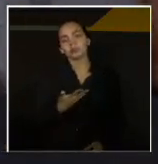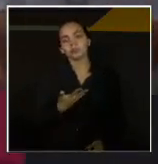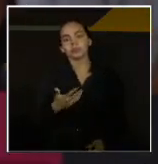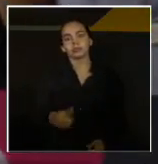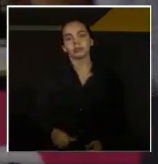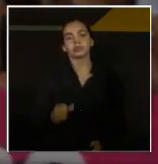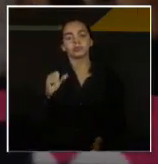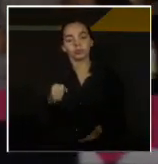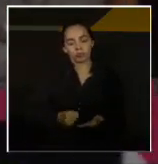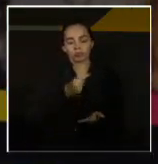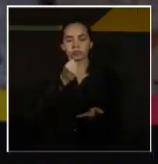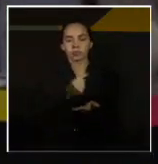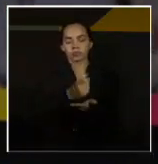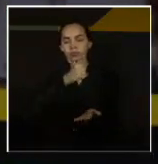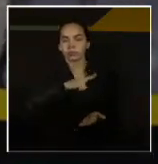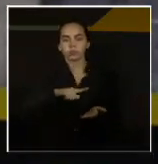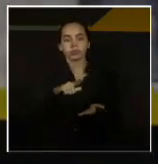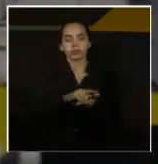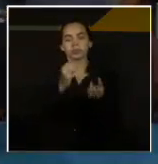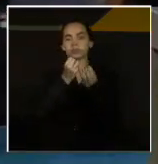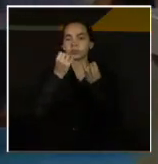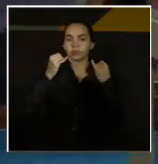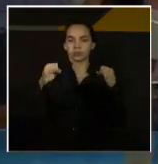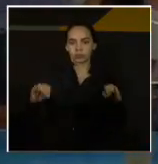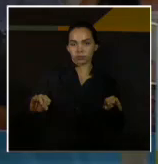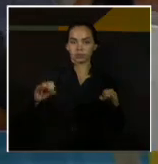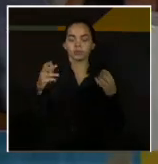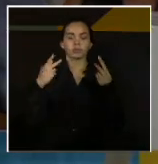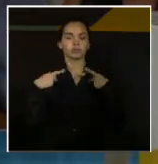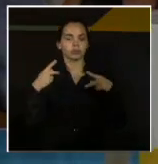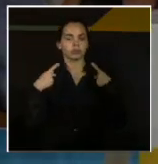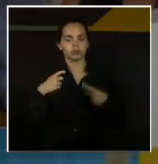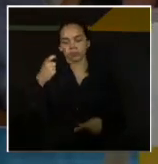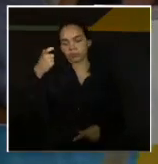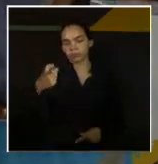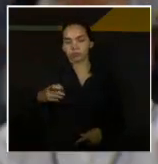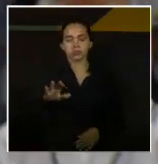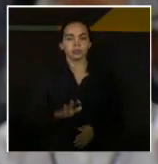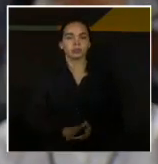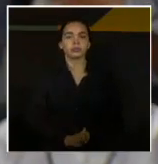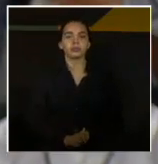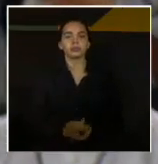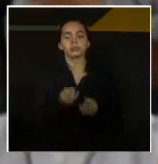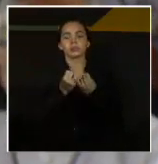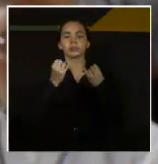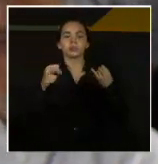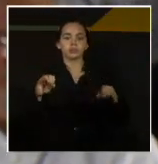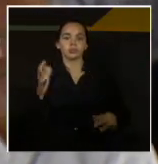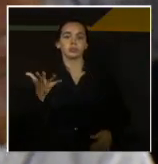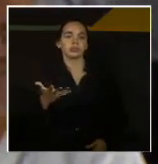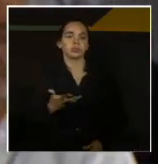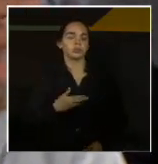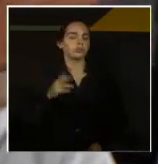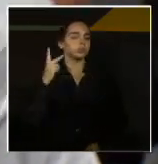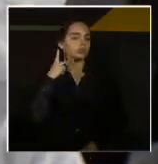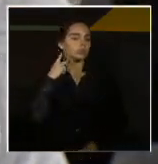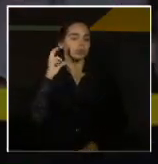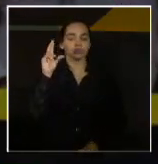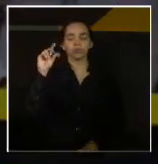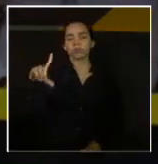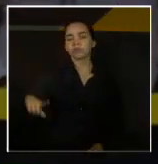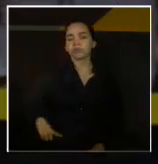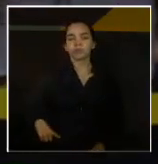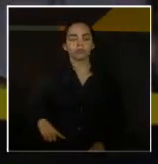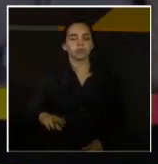ese cumplimiento de las leyes independientemente de la persona que sea e independientemente si pertenece a un gobierno o no. Yo